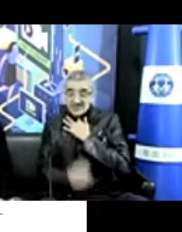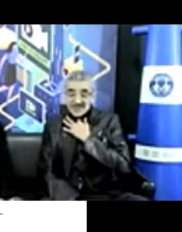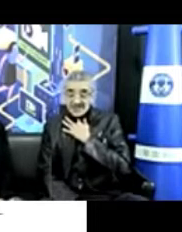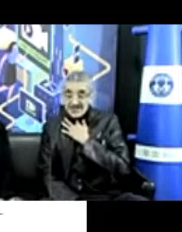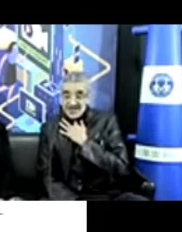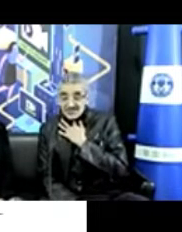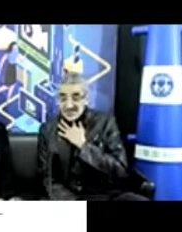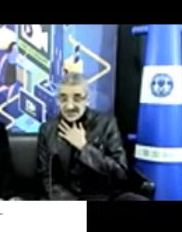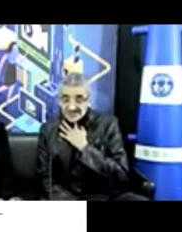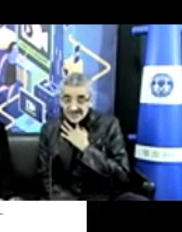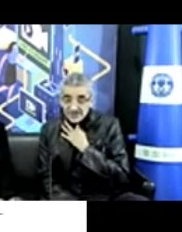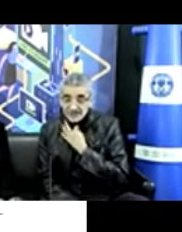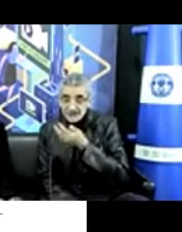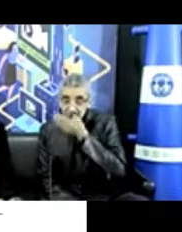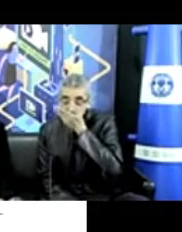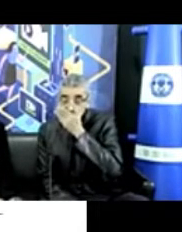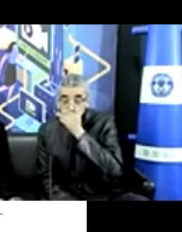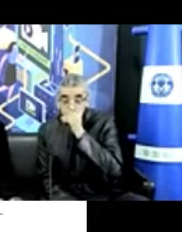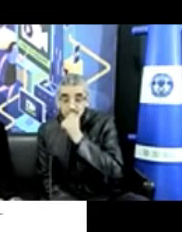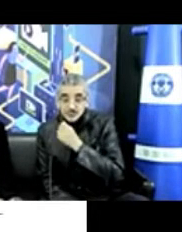Vamos a ver la lámina que sigue.